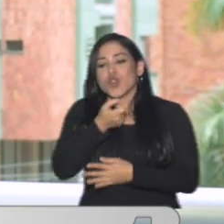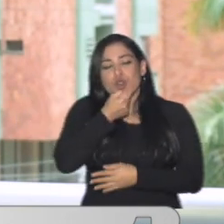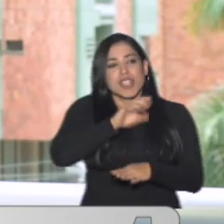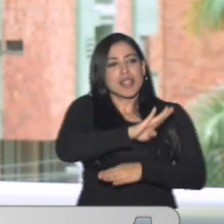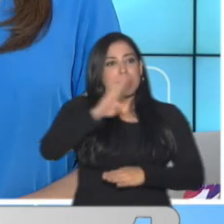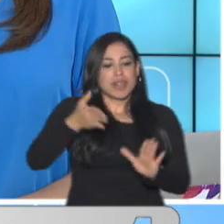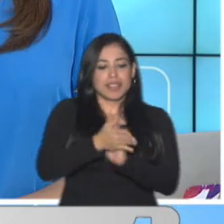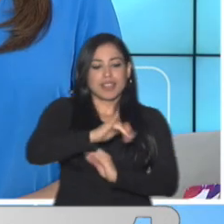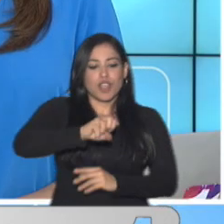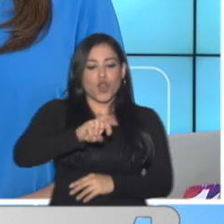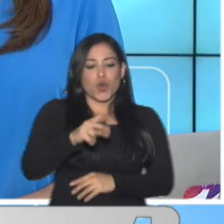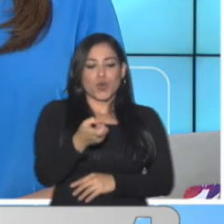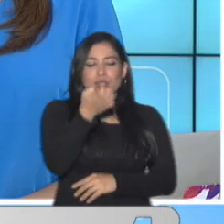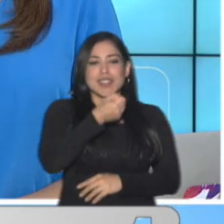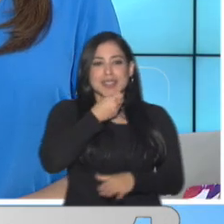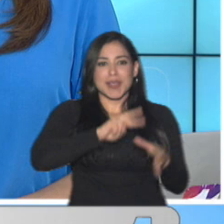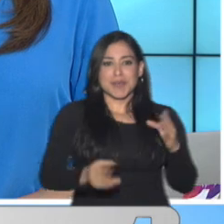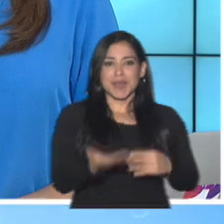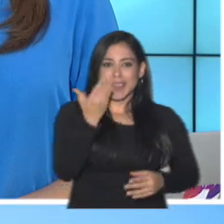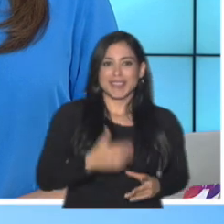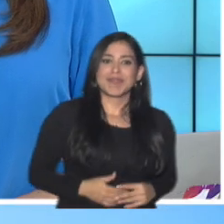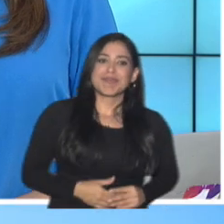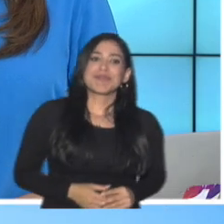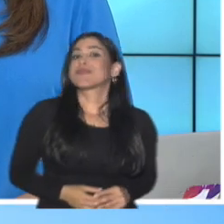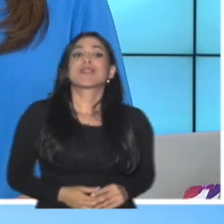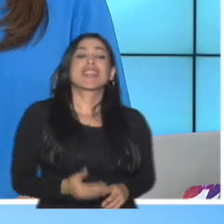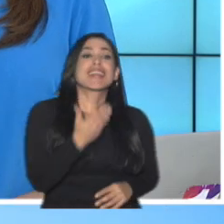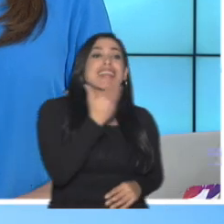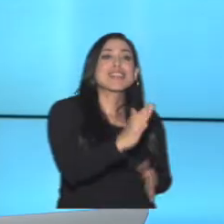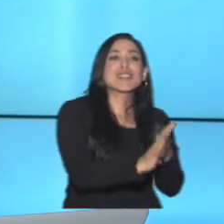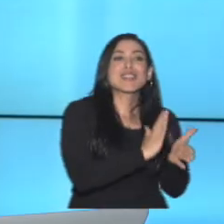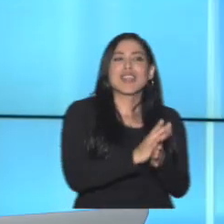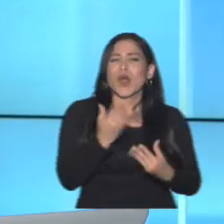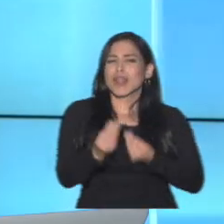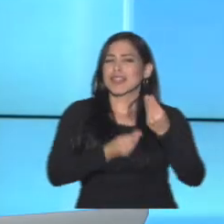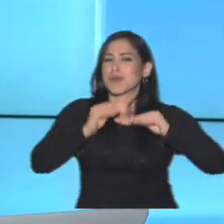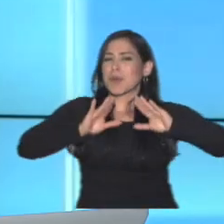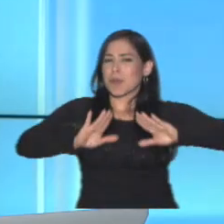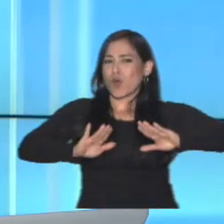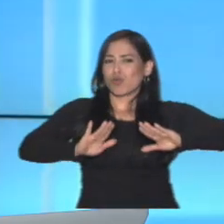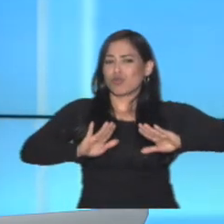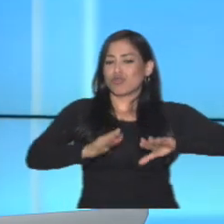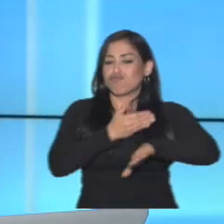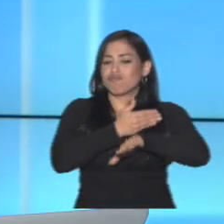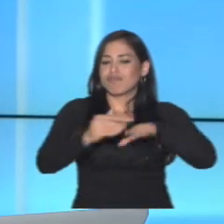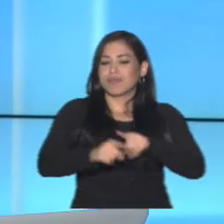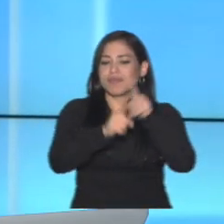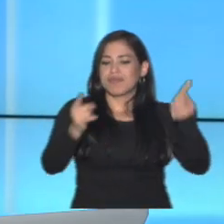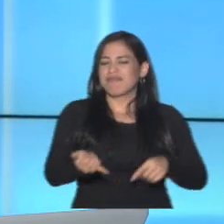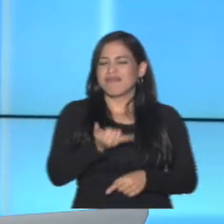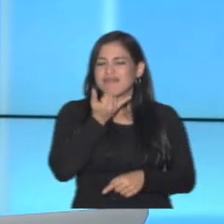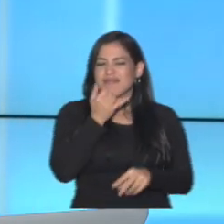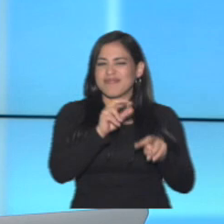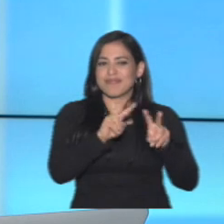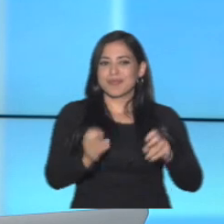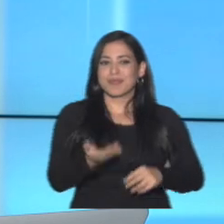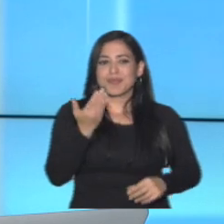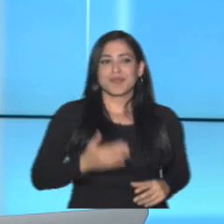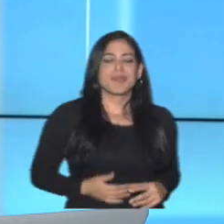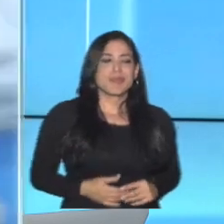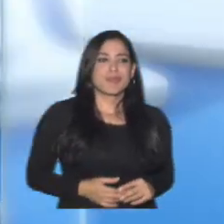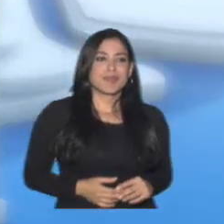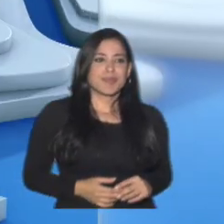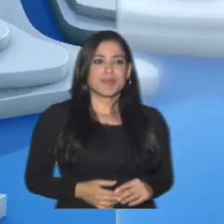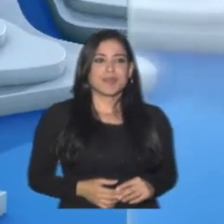barranquilla con jorge decastro noticia entró 1 cm y jorge muchas gracias hacemos una nueva pausa en noticia entró 1 cm y al